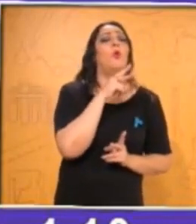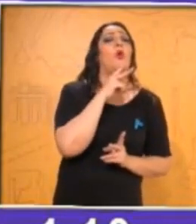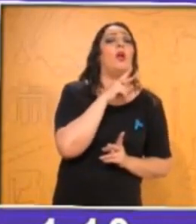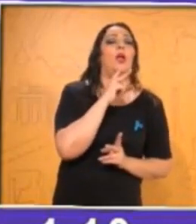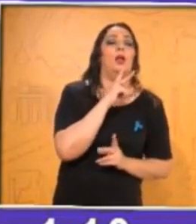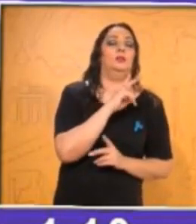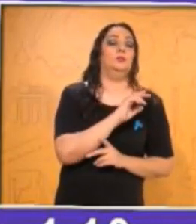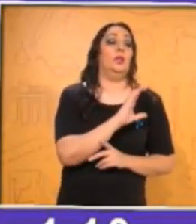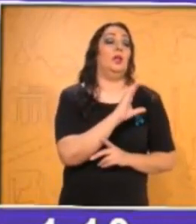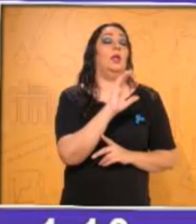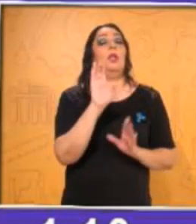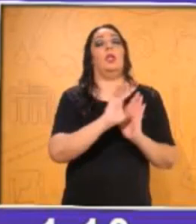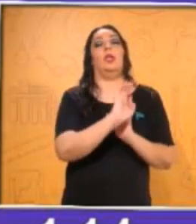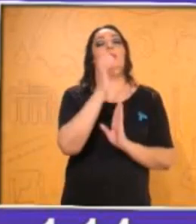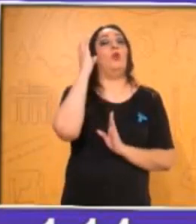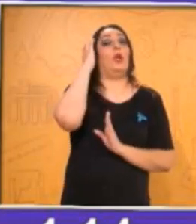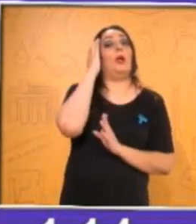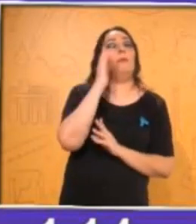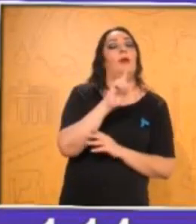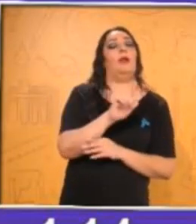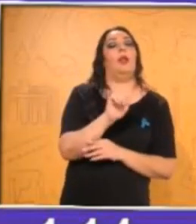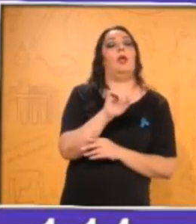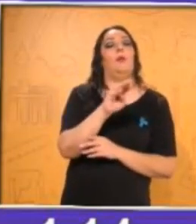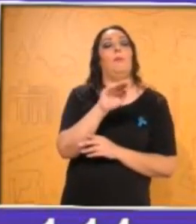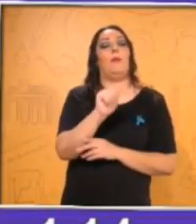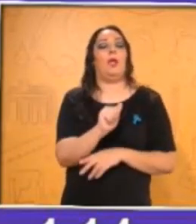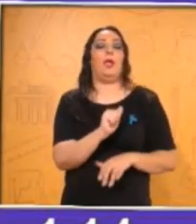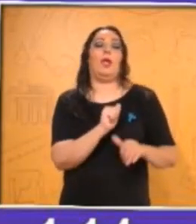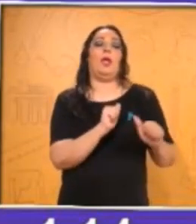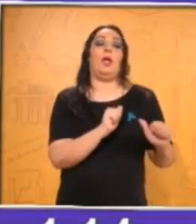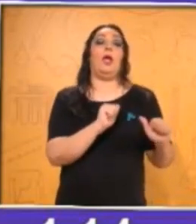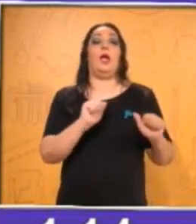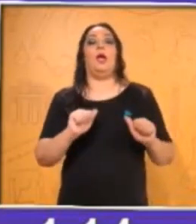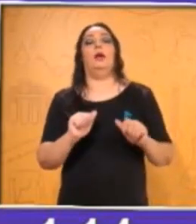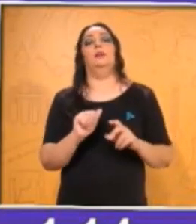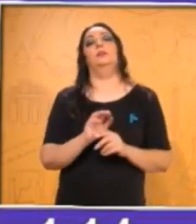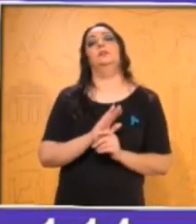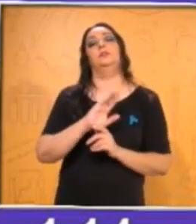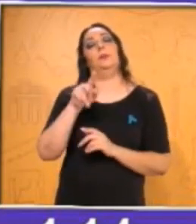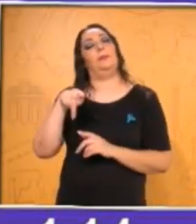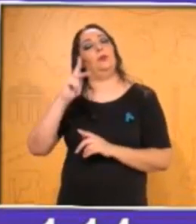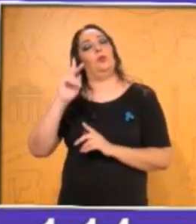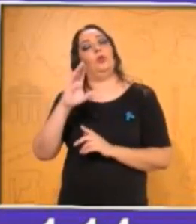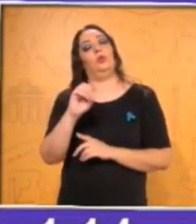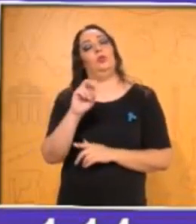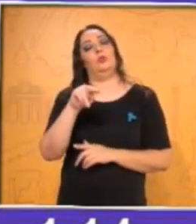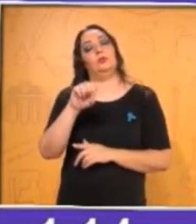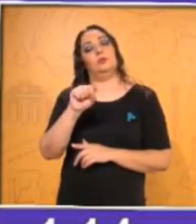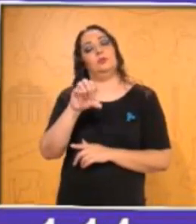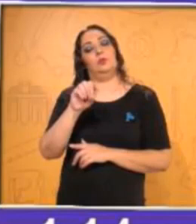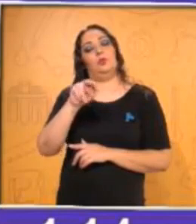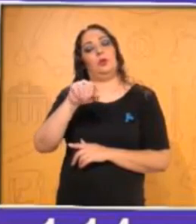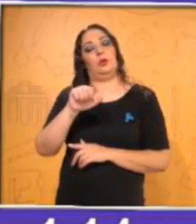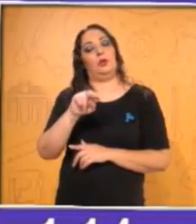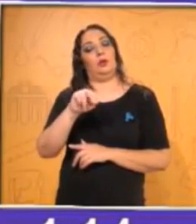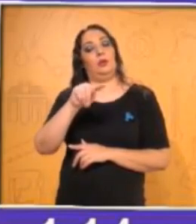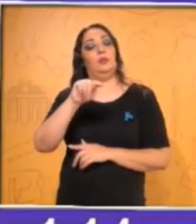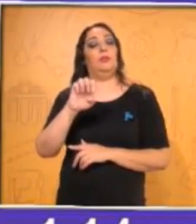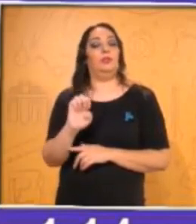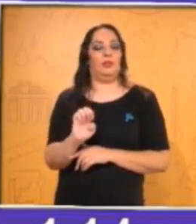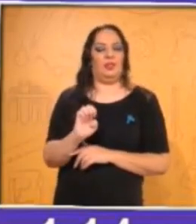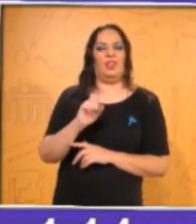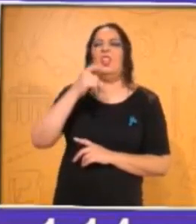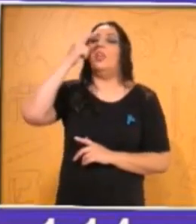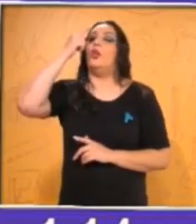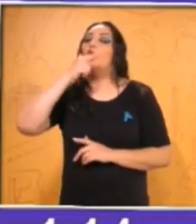Tiene 2 A y 2 A cada palabra. Y la consonante, noche, coche, que terminan igual. De ahí se deriva